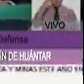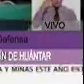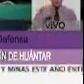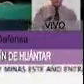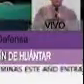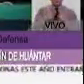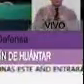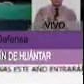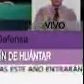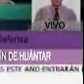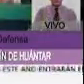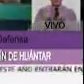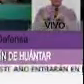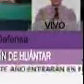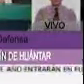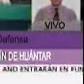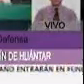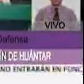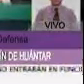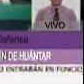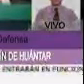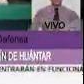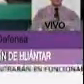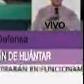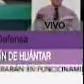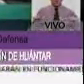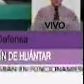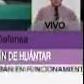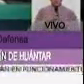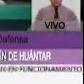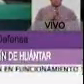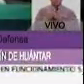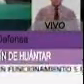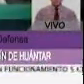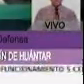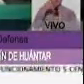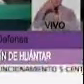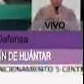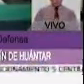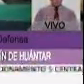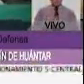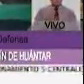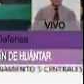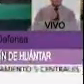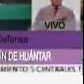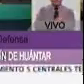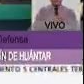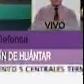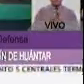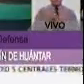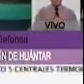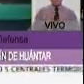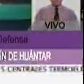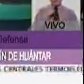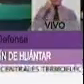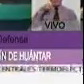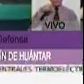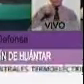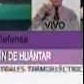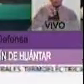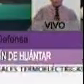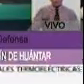Y adicionalmente, todas las pruebas y peritajes que se recabaron para ser